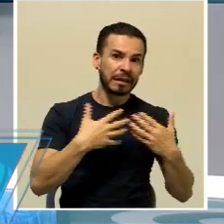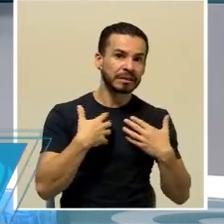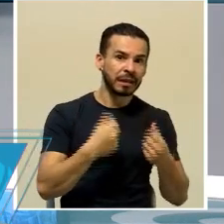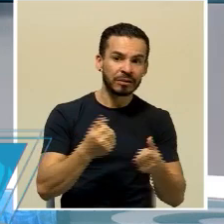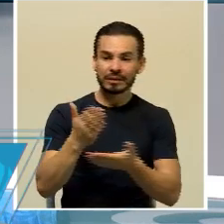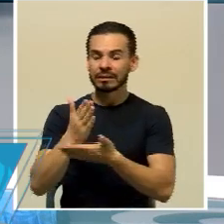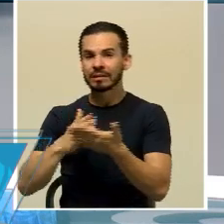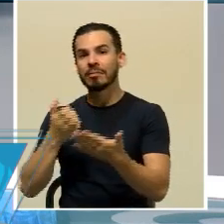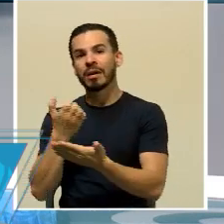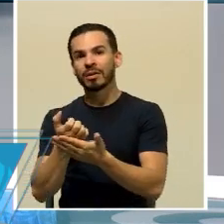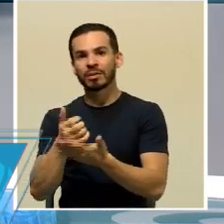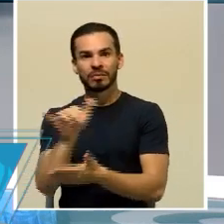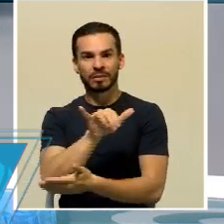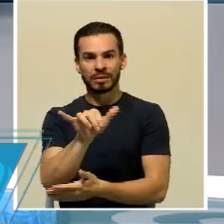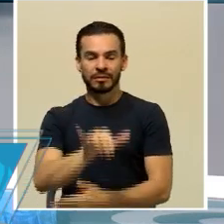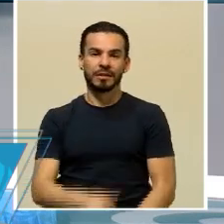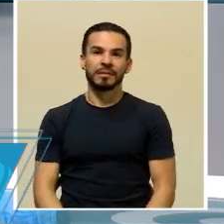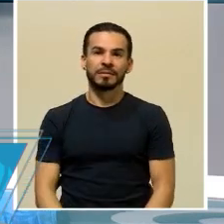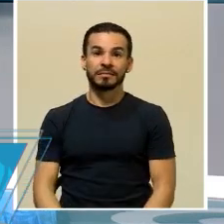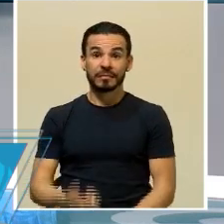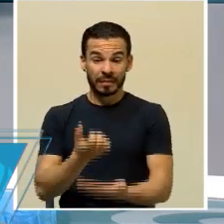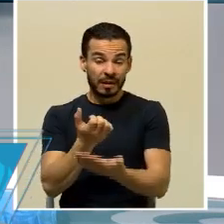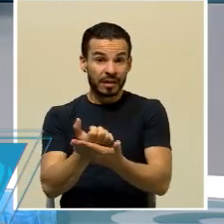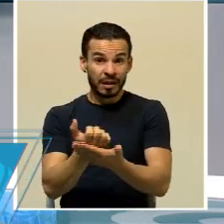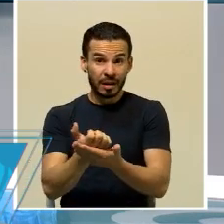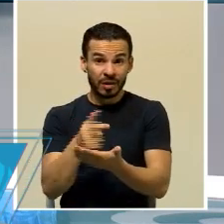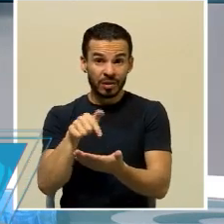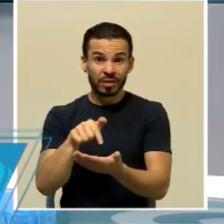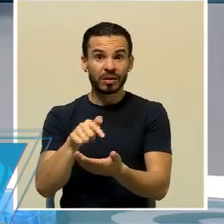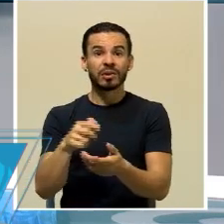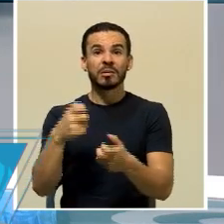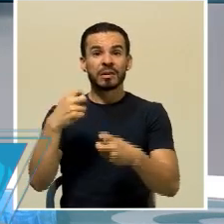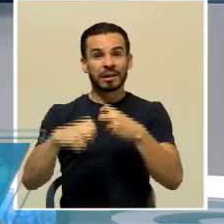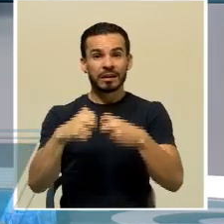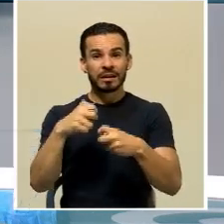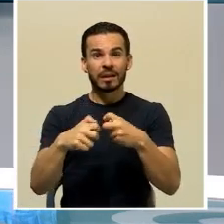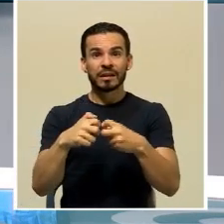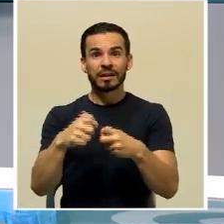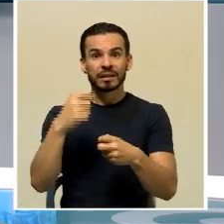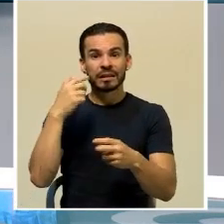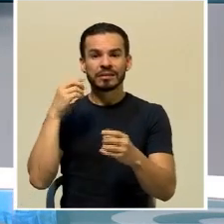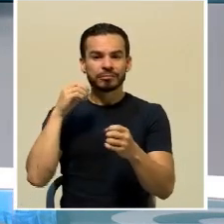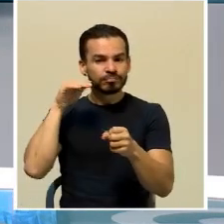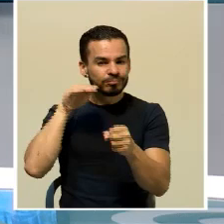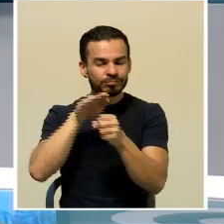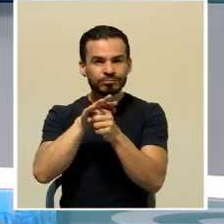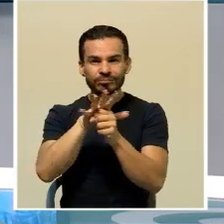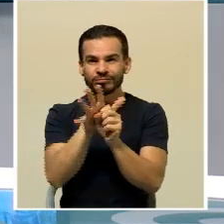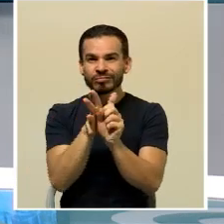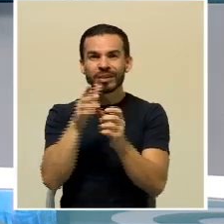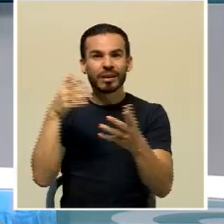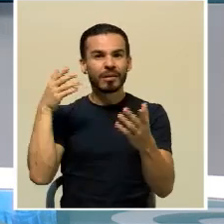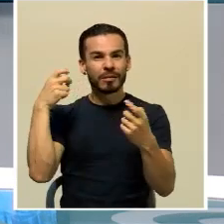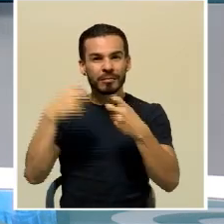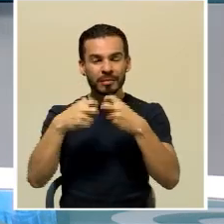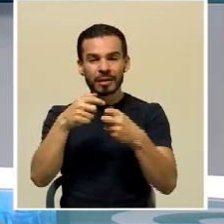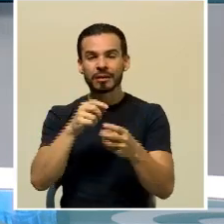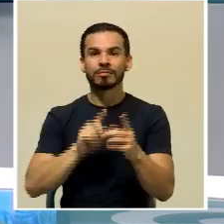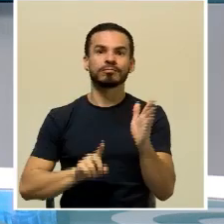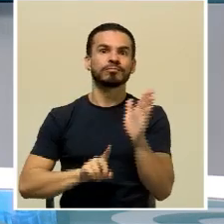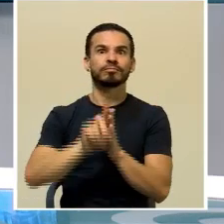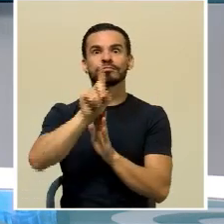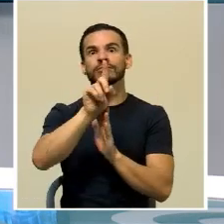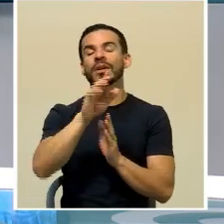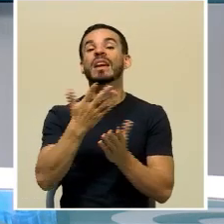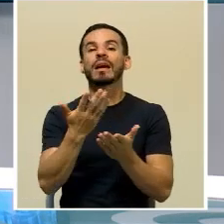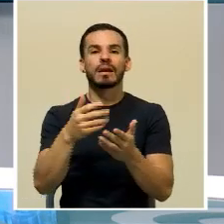en la economía. En la economía, la crisis provocada por la pandemia disparó el desempleo,